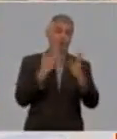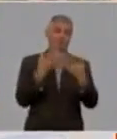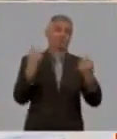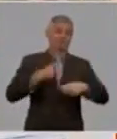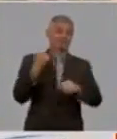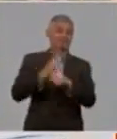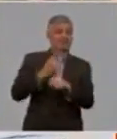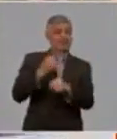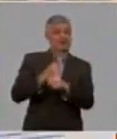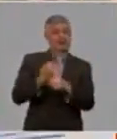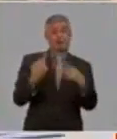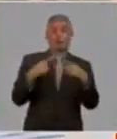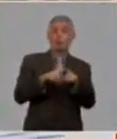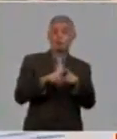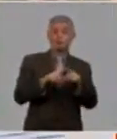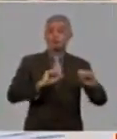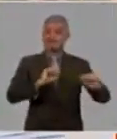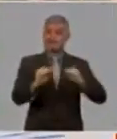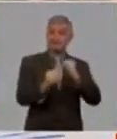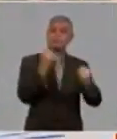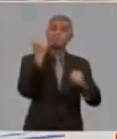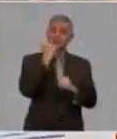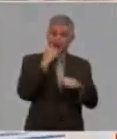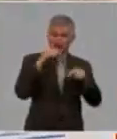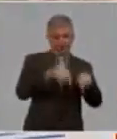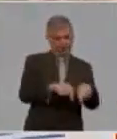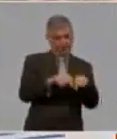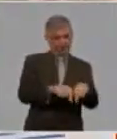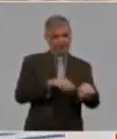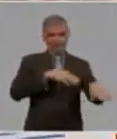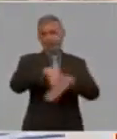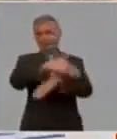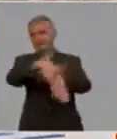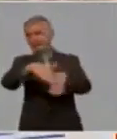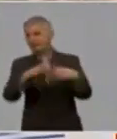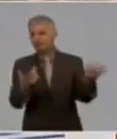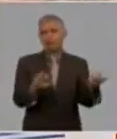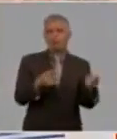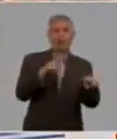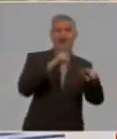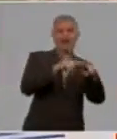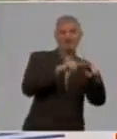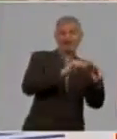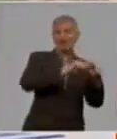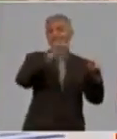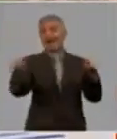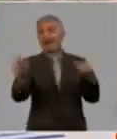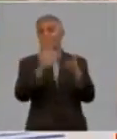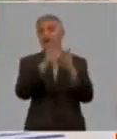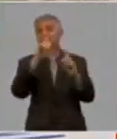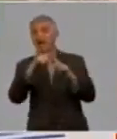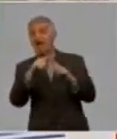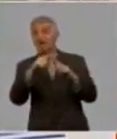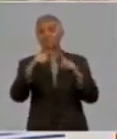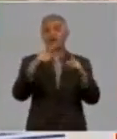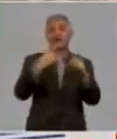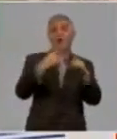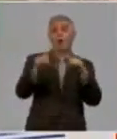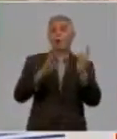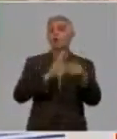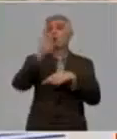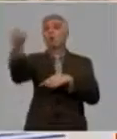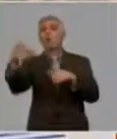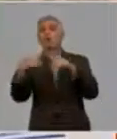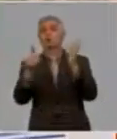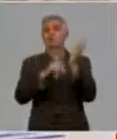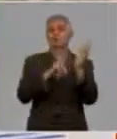para que no se complique, incluso restringir los movimientos entre La Habana y Matanzas y el resto del país, y que no se nos produzca un